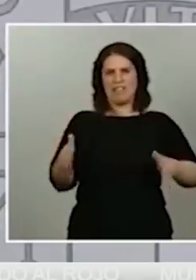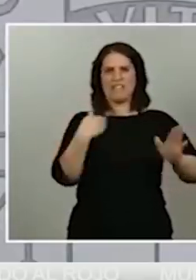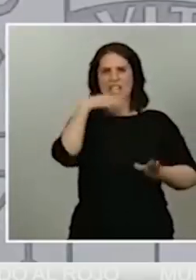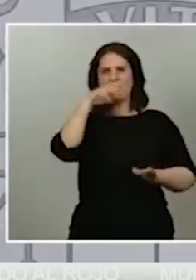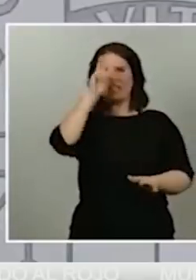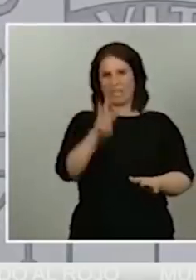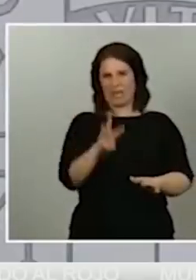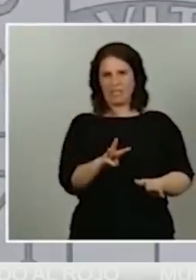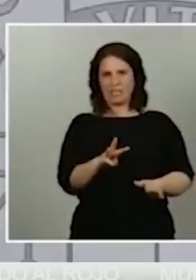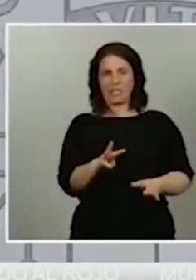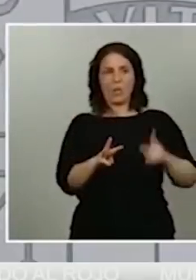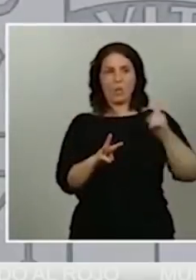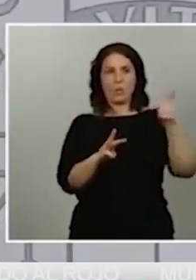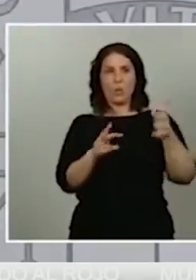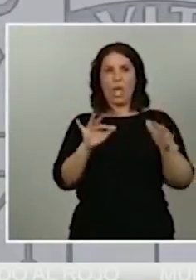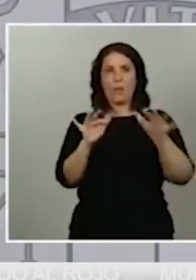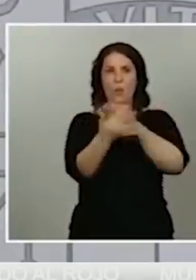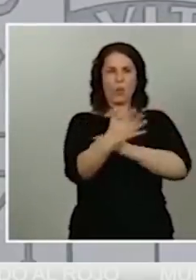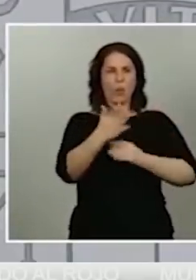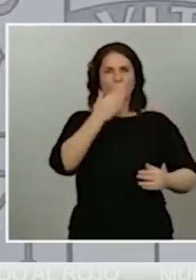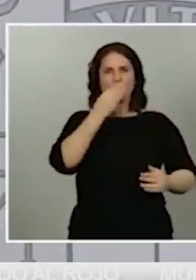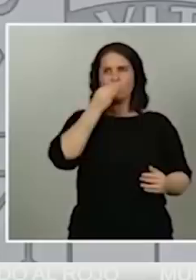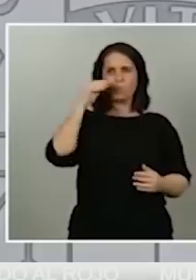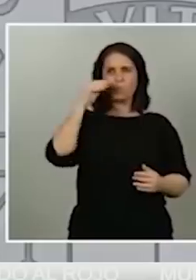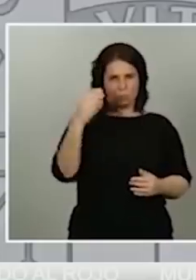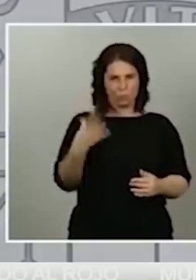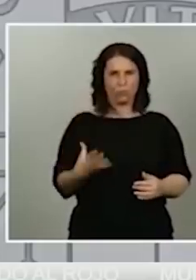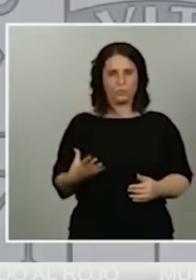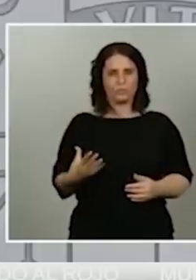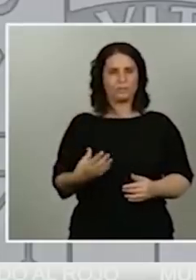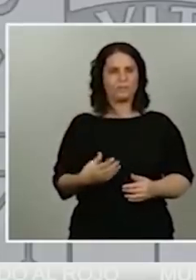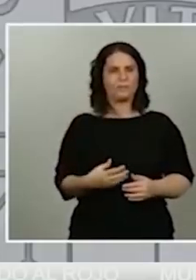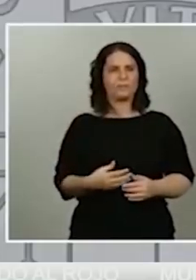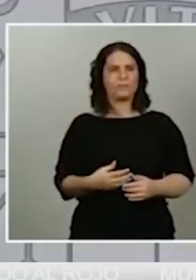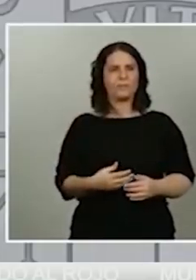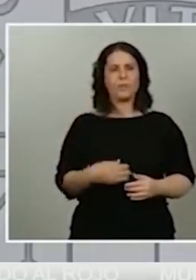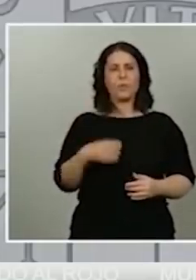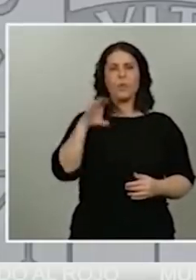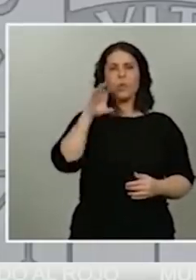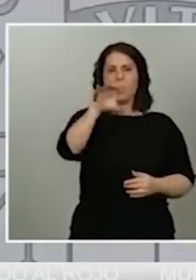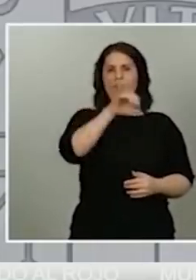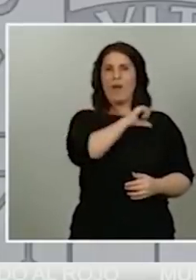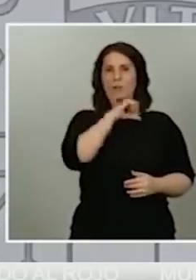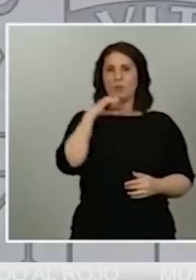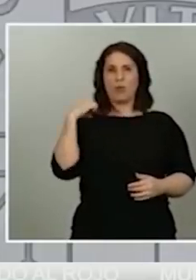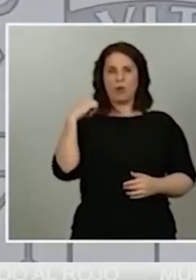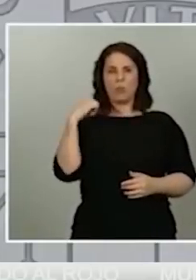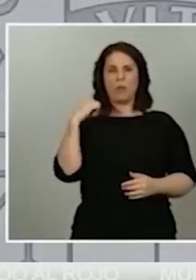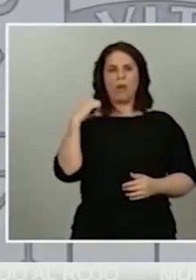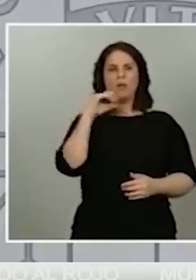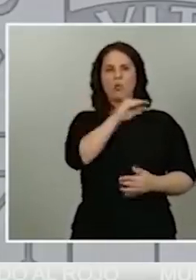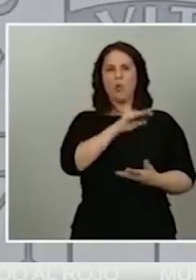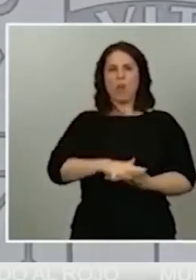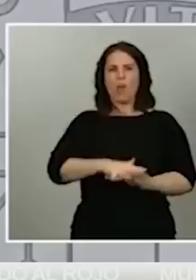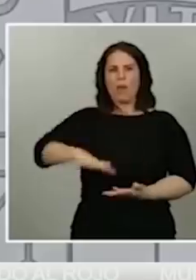los difuntos, los muertos, es aquel que no cuenta la verdad, no aquel